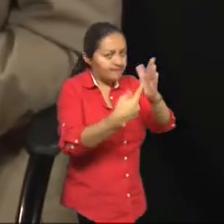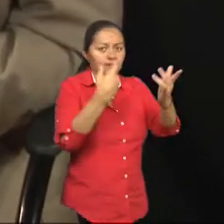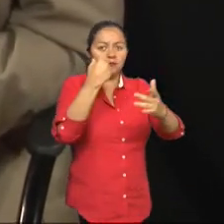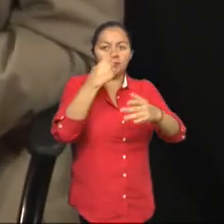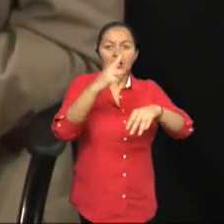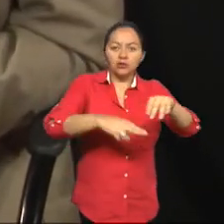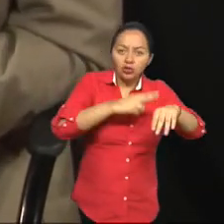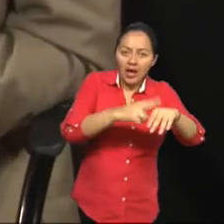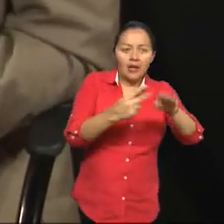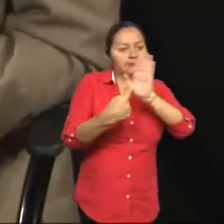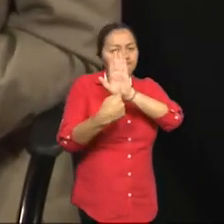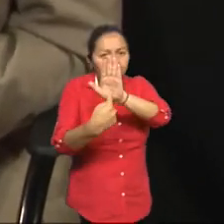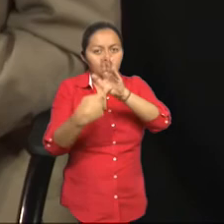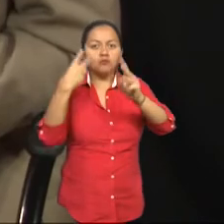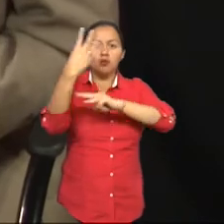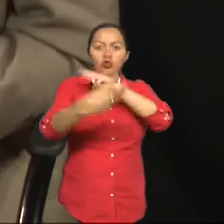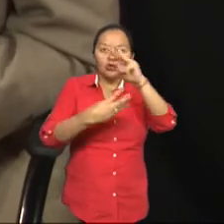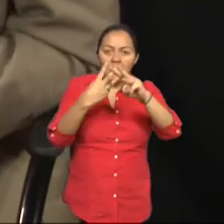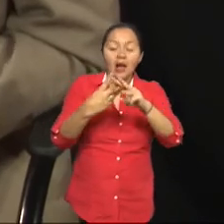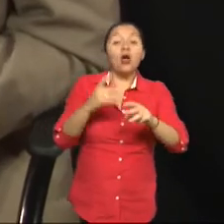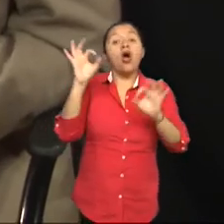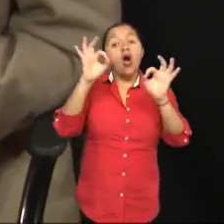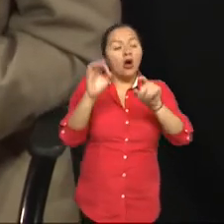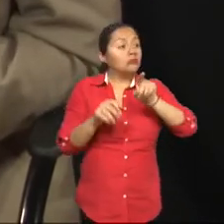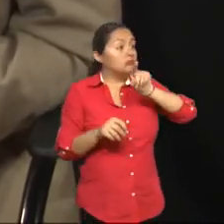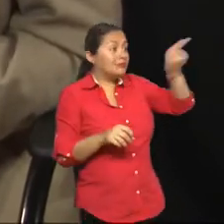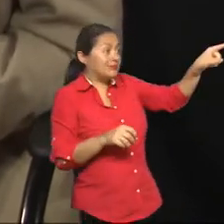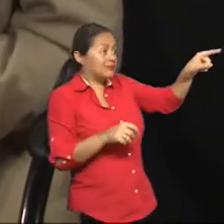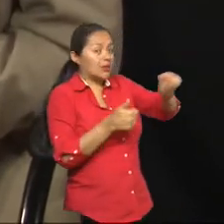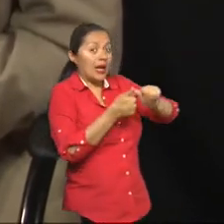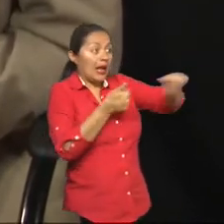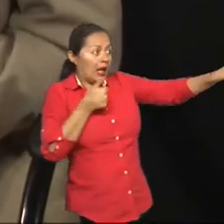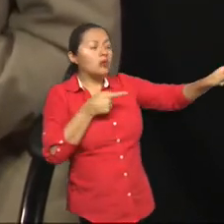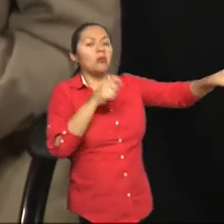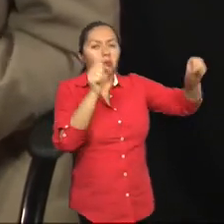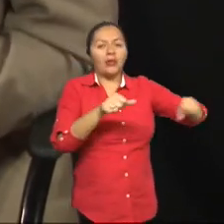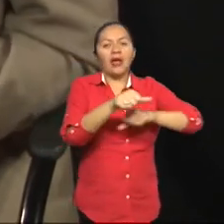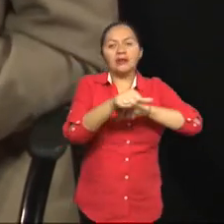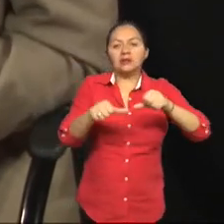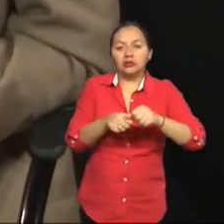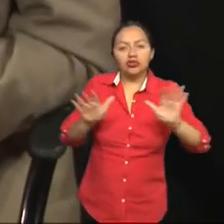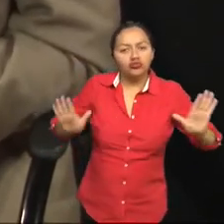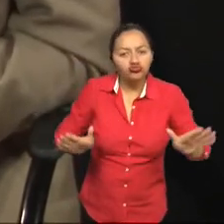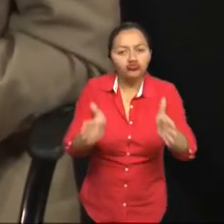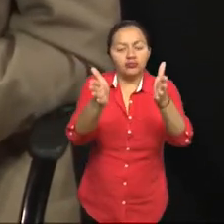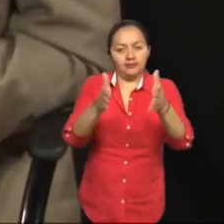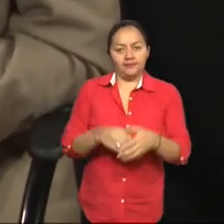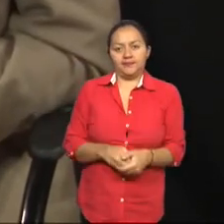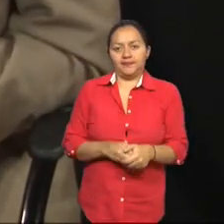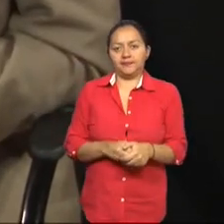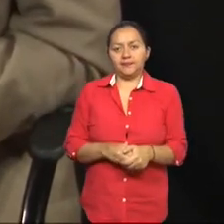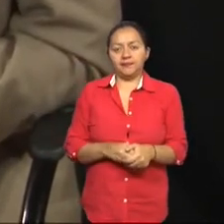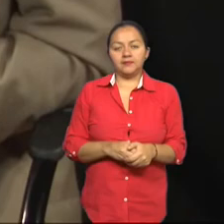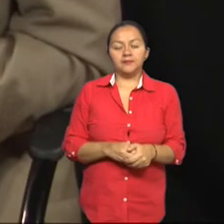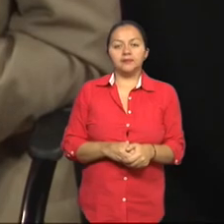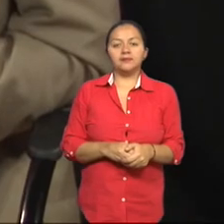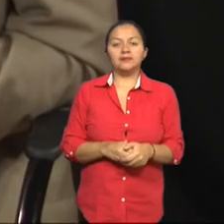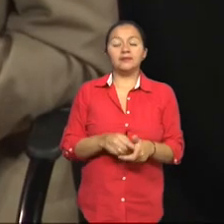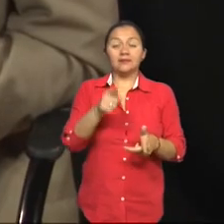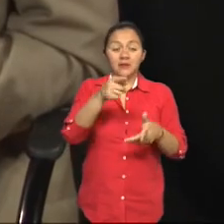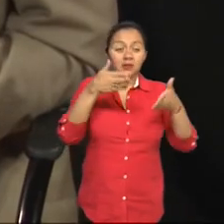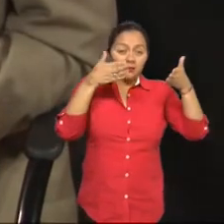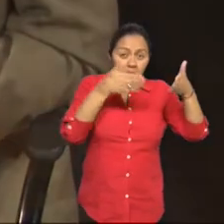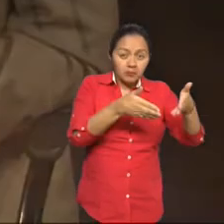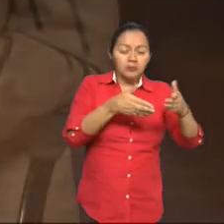mundial, sino en tal lugar existe una persona que conoce y les puede dar la asesoría para que ellos puedan involucrarse. Cuando tú vas enfocándote